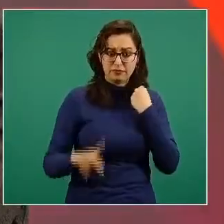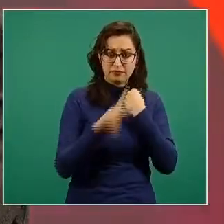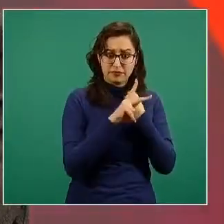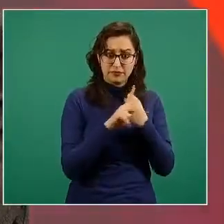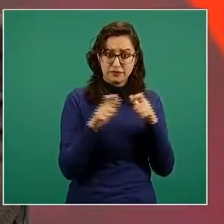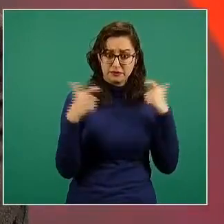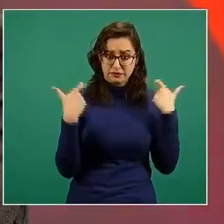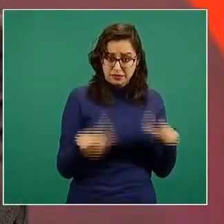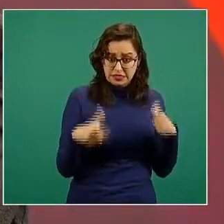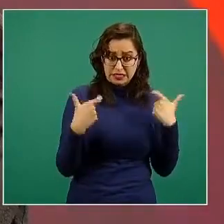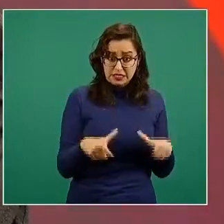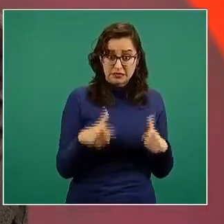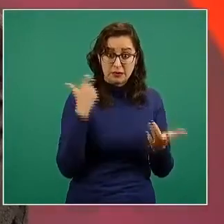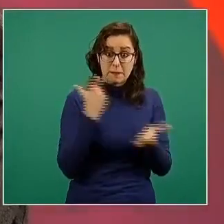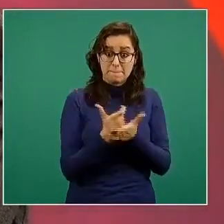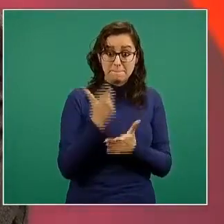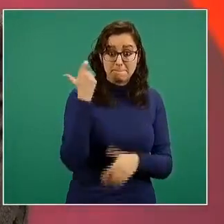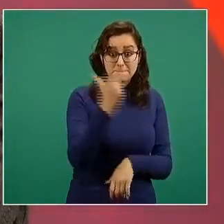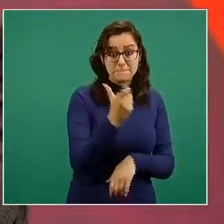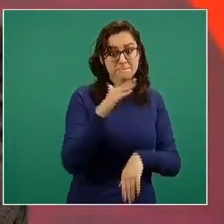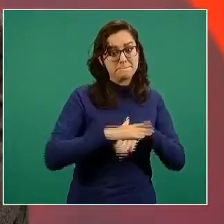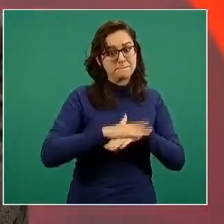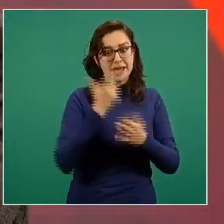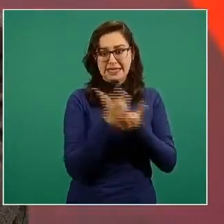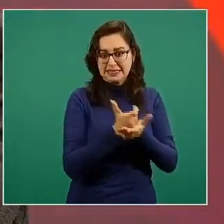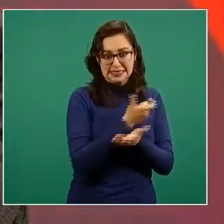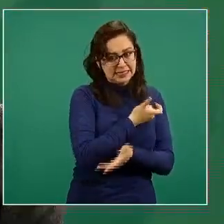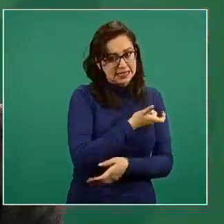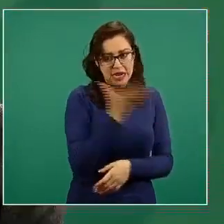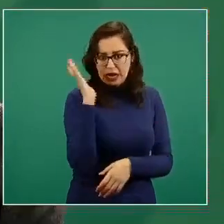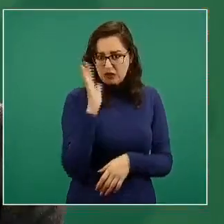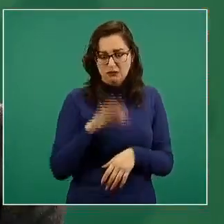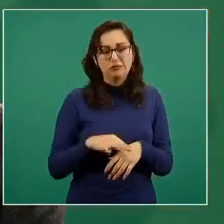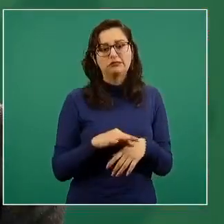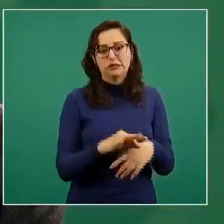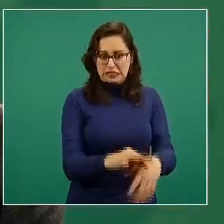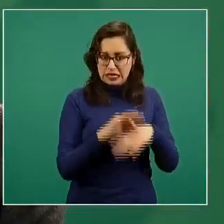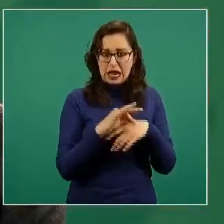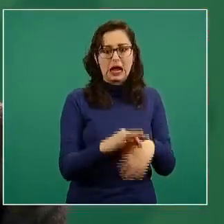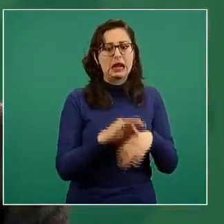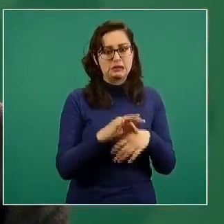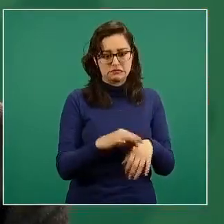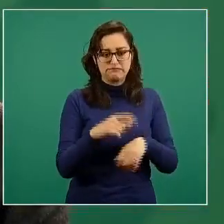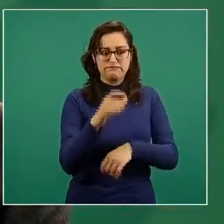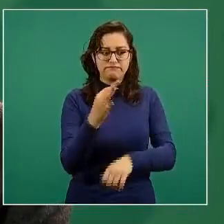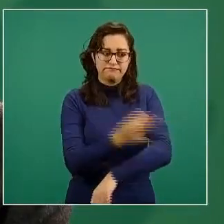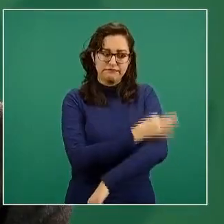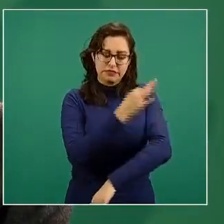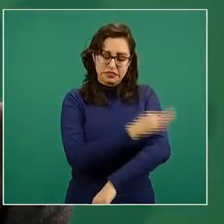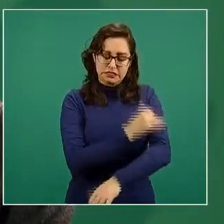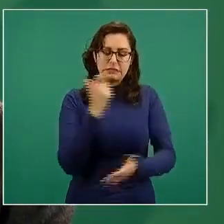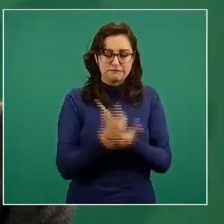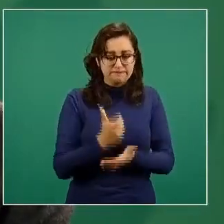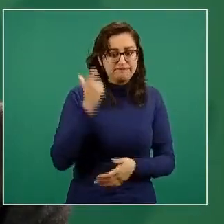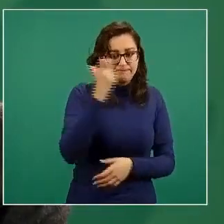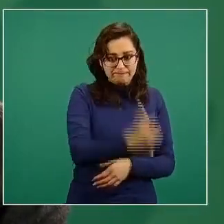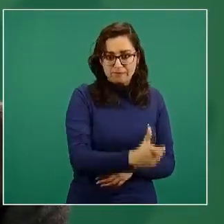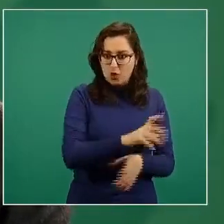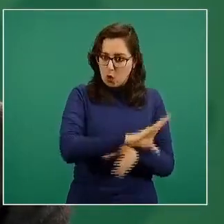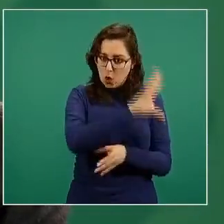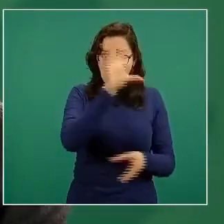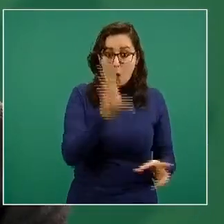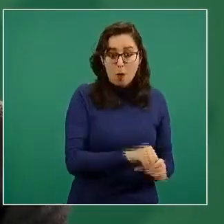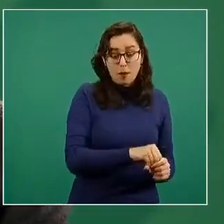pagan más, pagan prácticamente los costos reales de las vacunas. Los países de menor